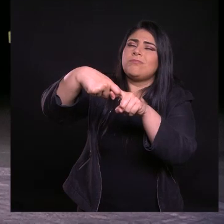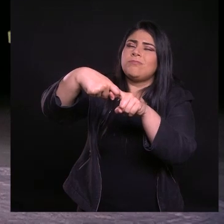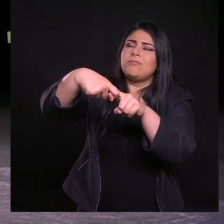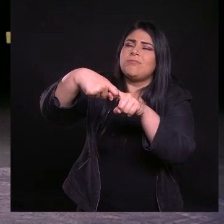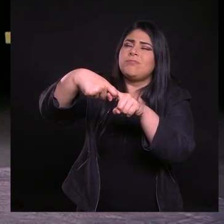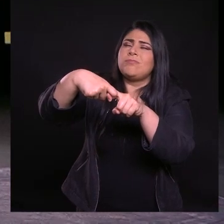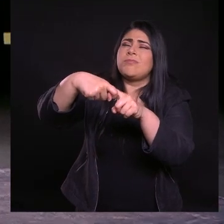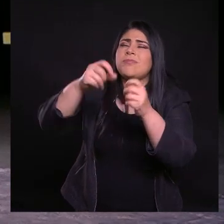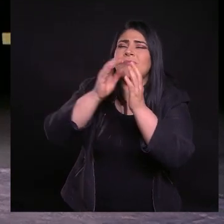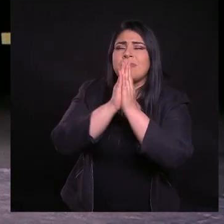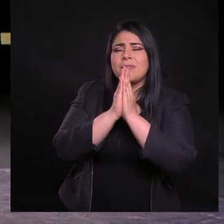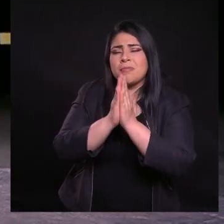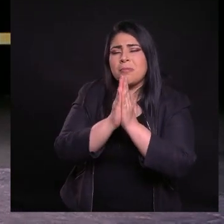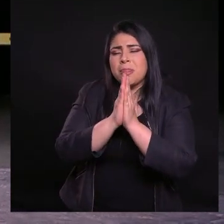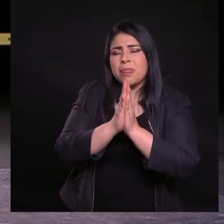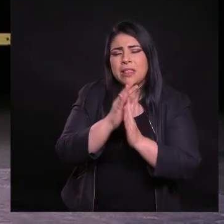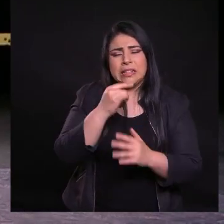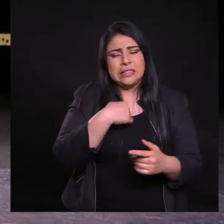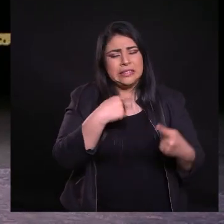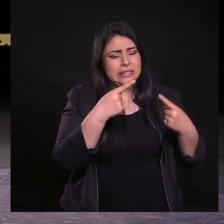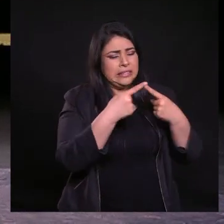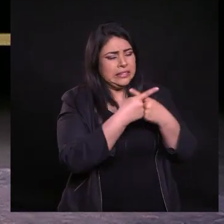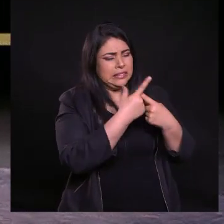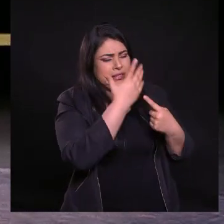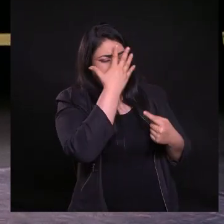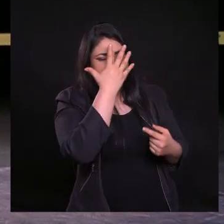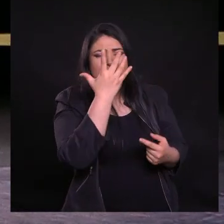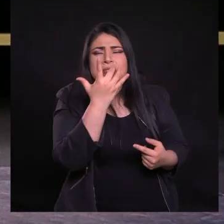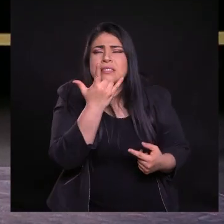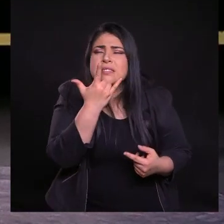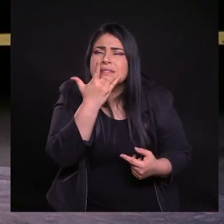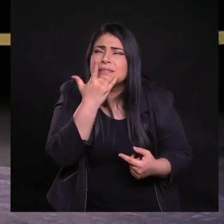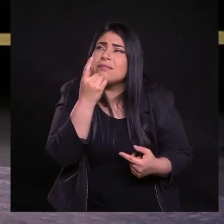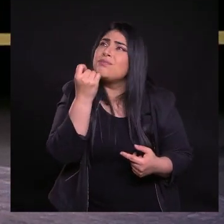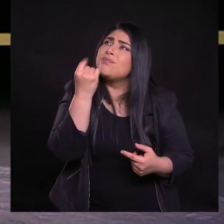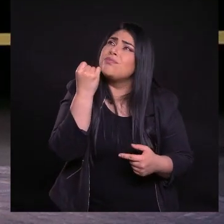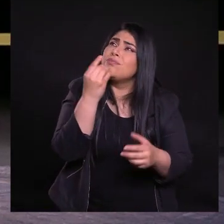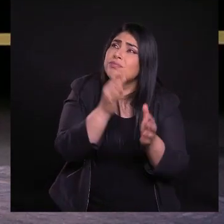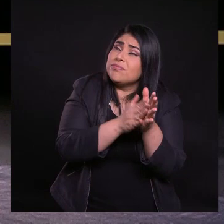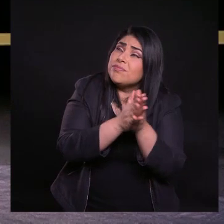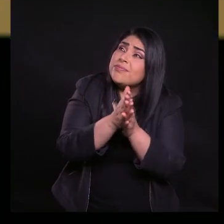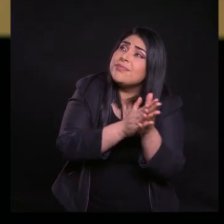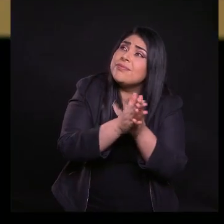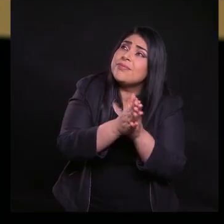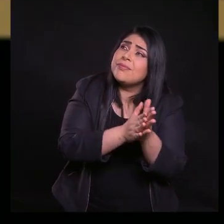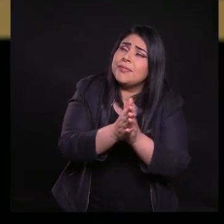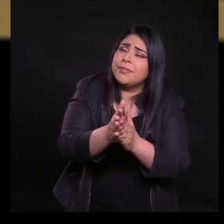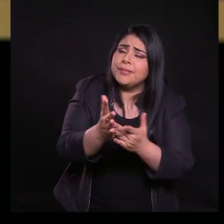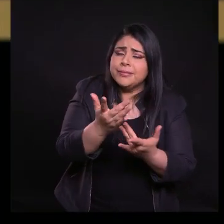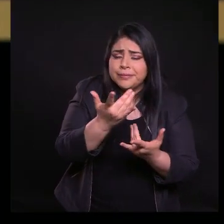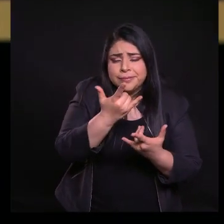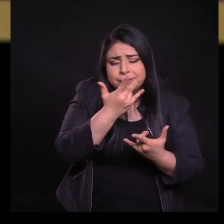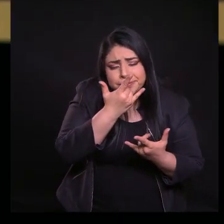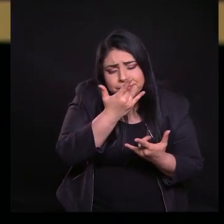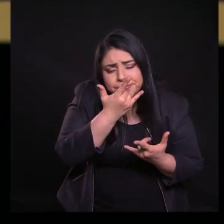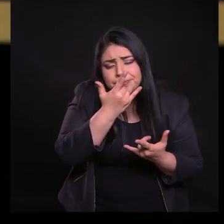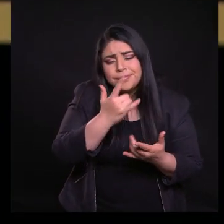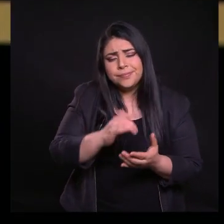perdónanos y hemos fallado perdónanos si no hemos aprovechado señor ese sacrificio hermoso